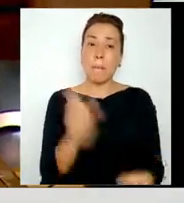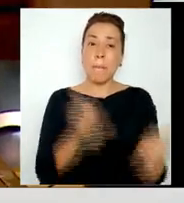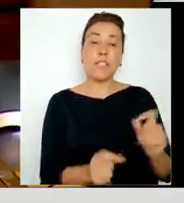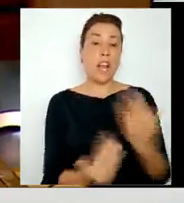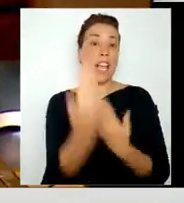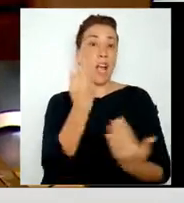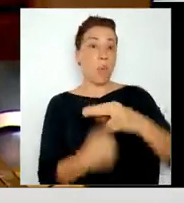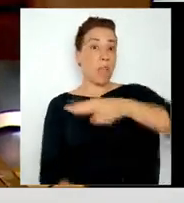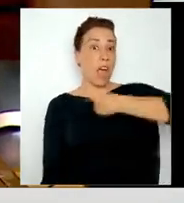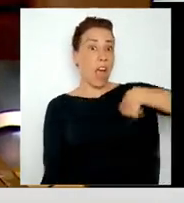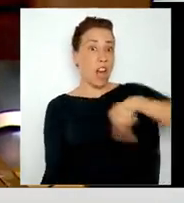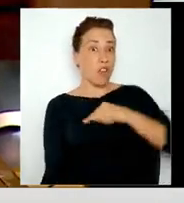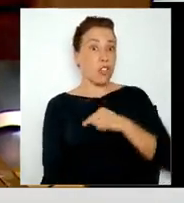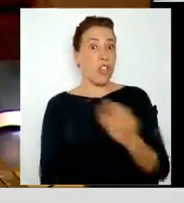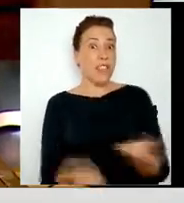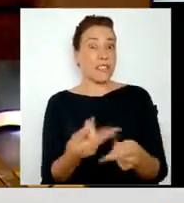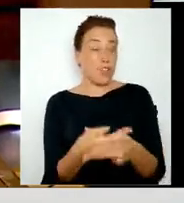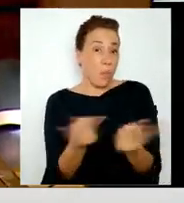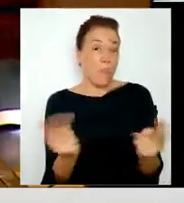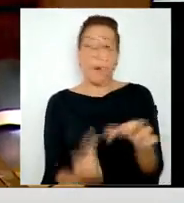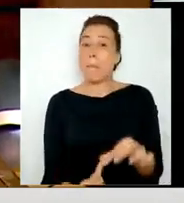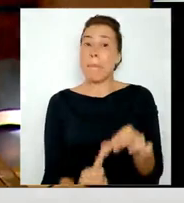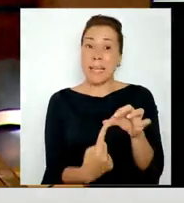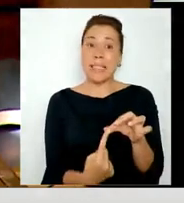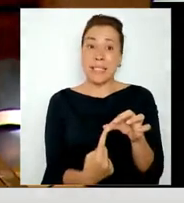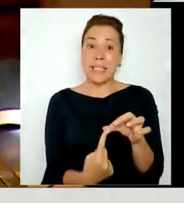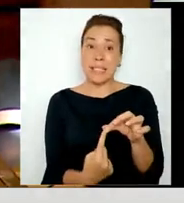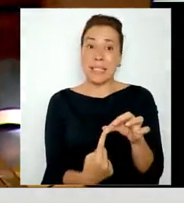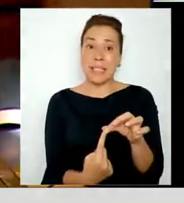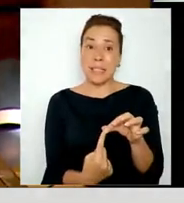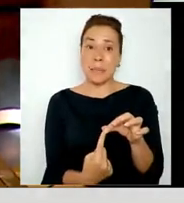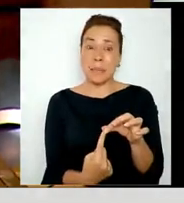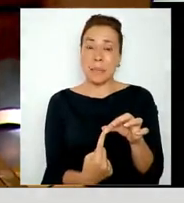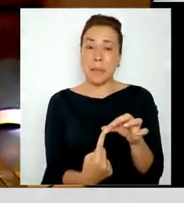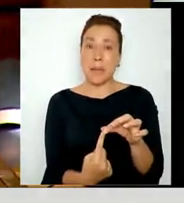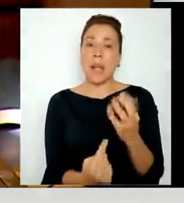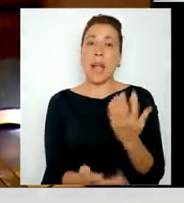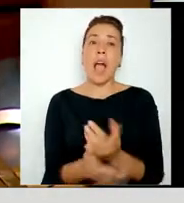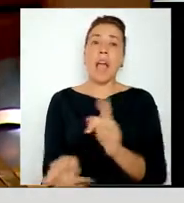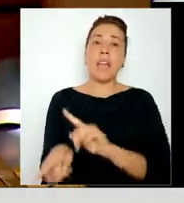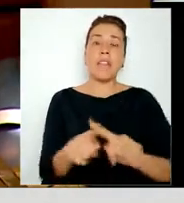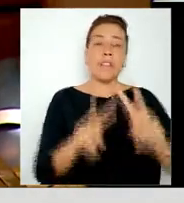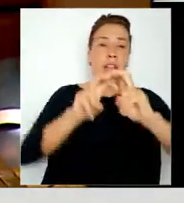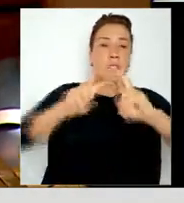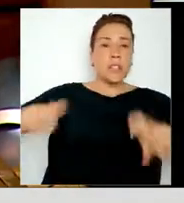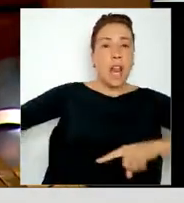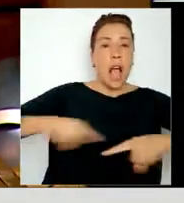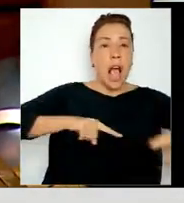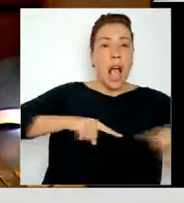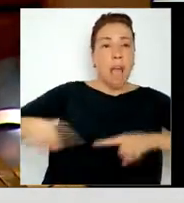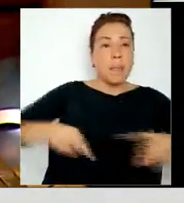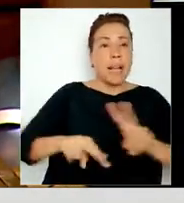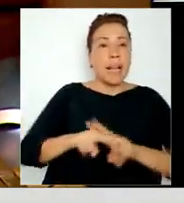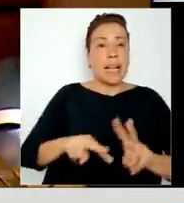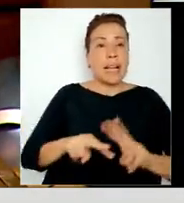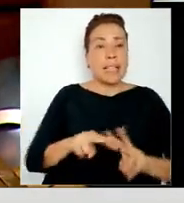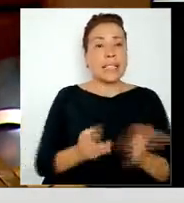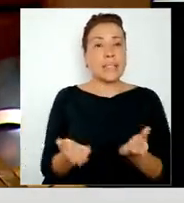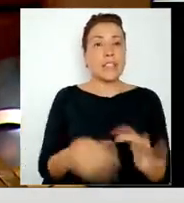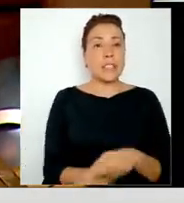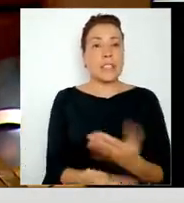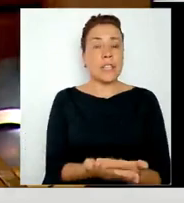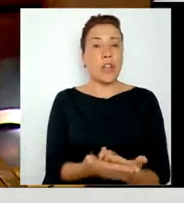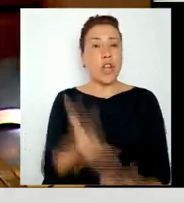Entonces lo principal es que indica la existencia de diversos sumarios administrativos que se han realizado en este servicio de salud coquimbo y